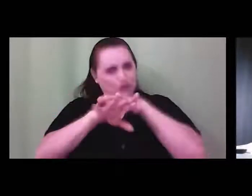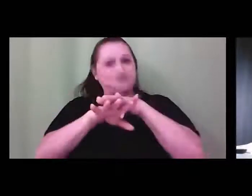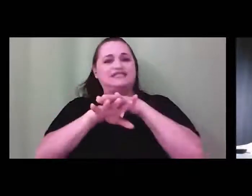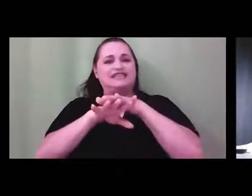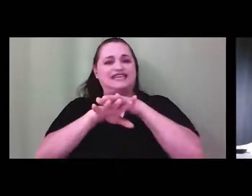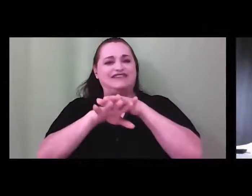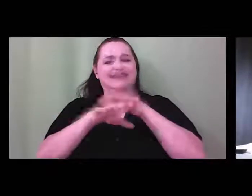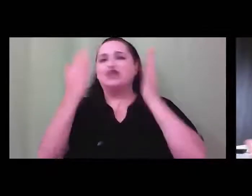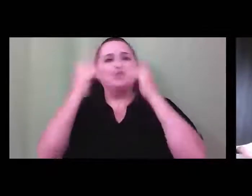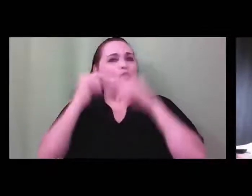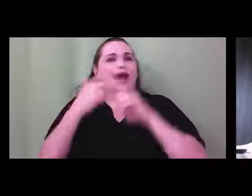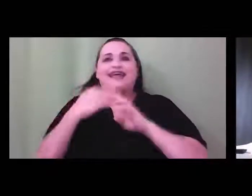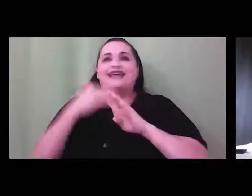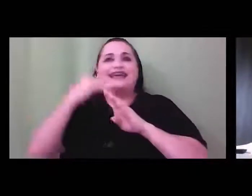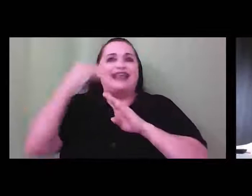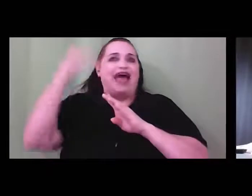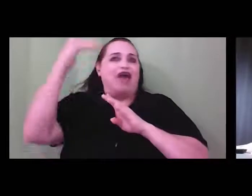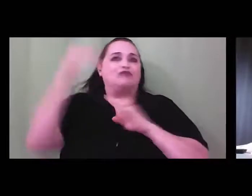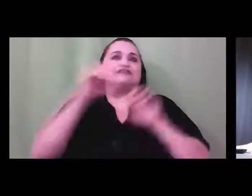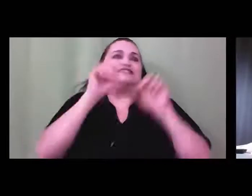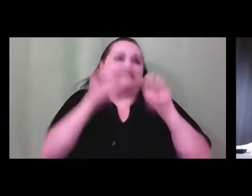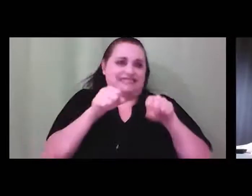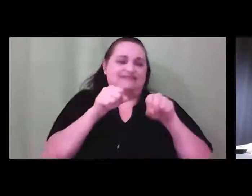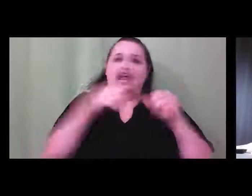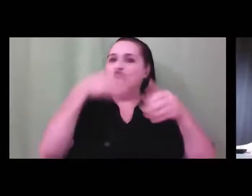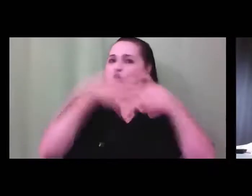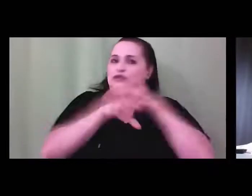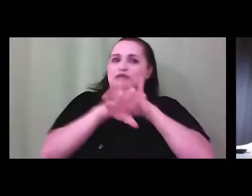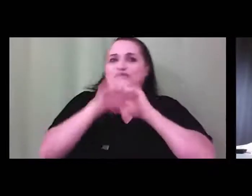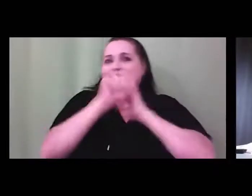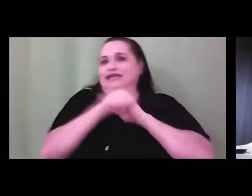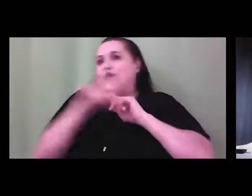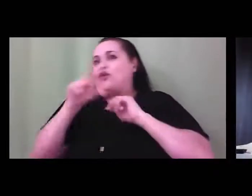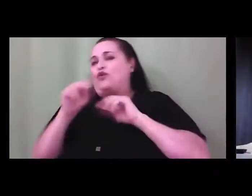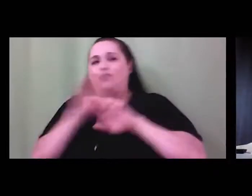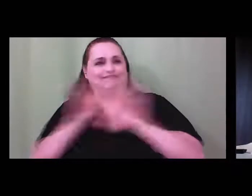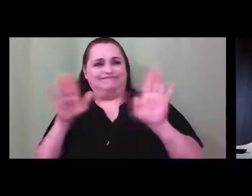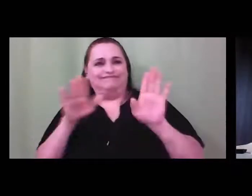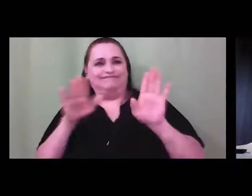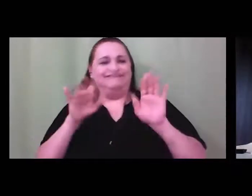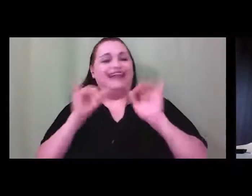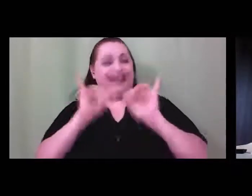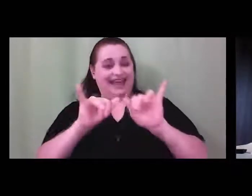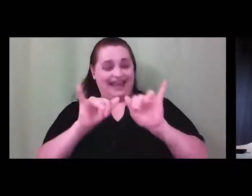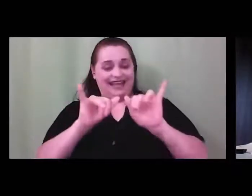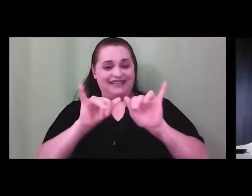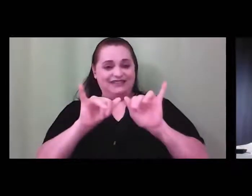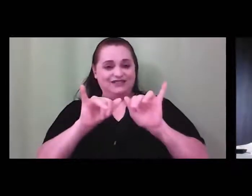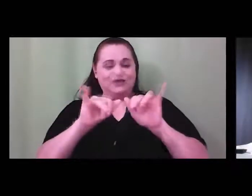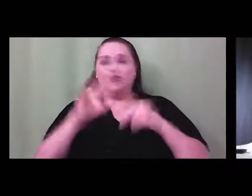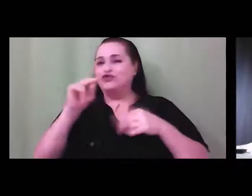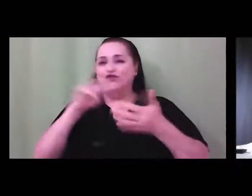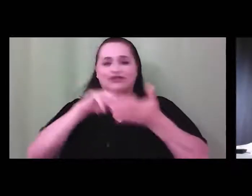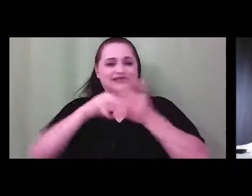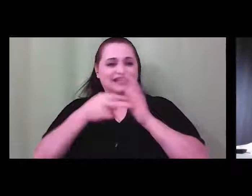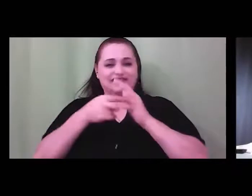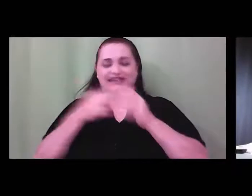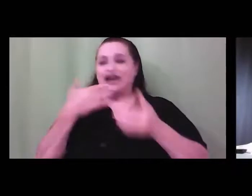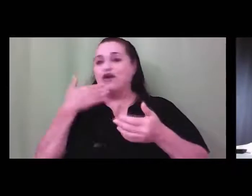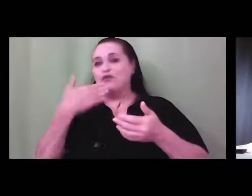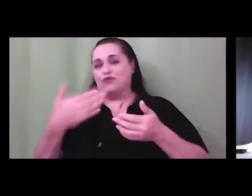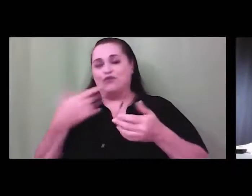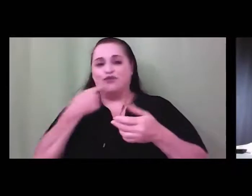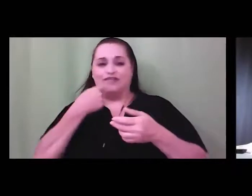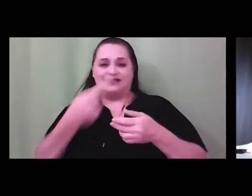no hay grados, somos o no somos inclusivos, ¿verdad? Y en esto no es, como bien lo